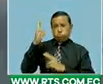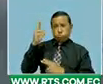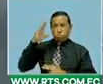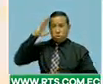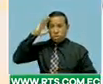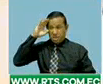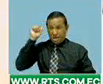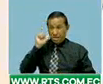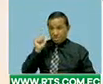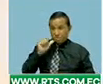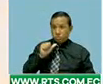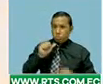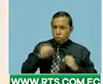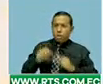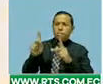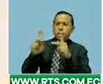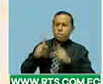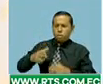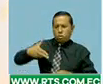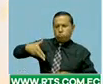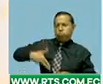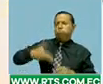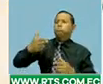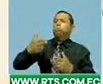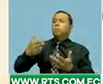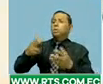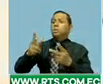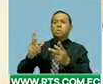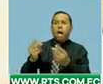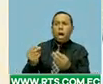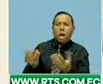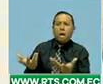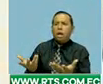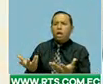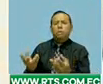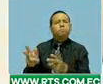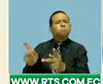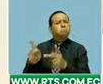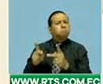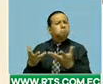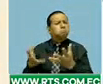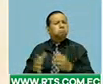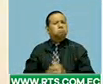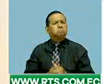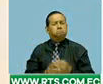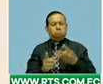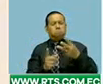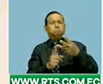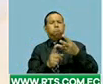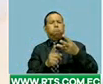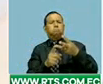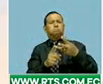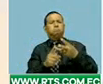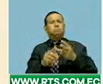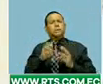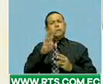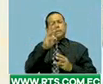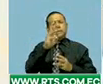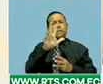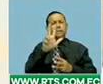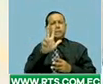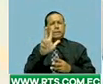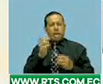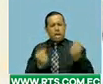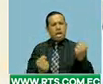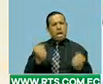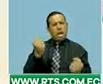letal. Para las 63 camionetas que van a recorrer 63 puntos que la